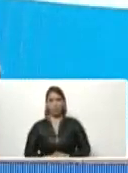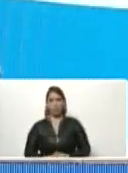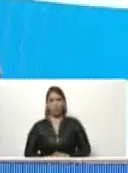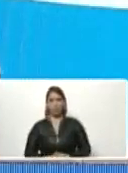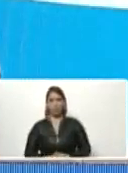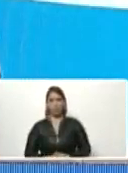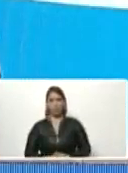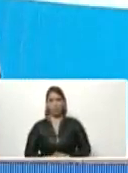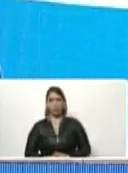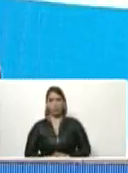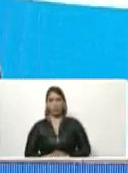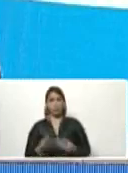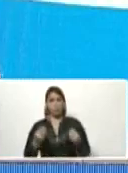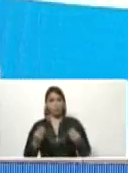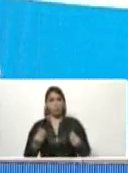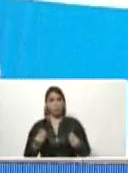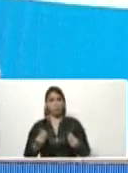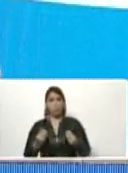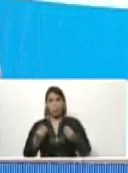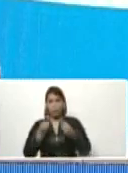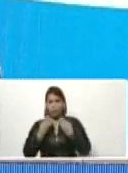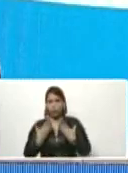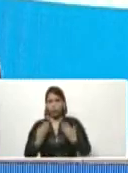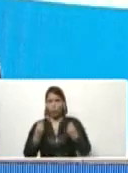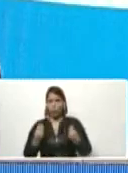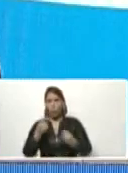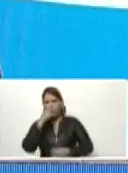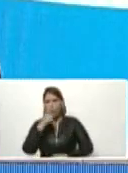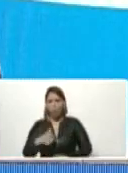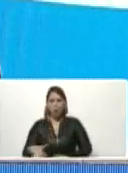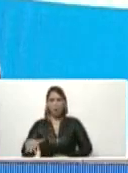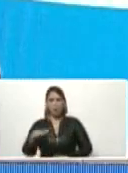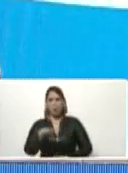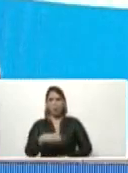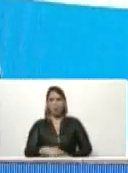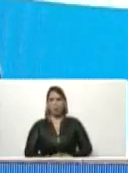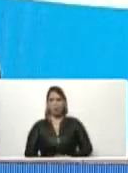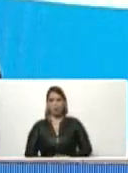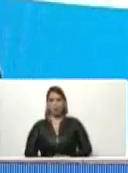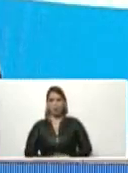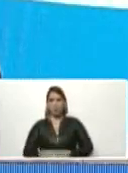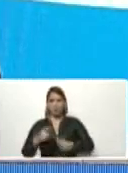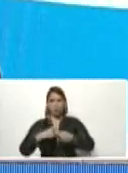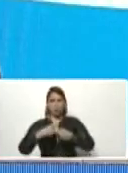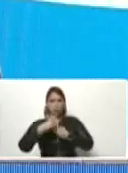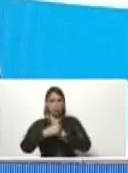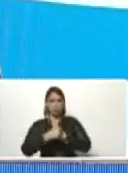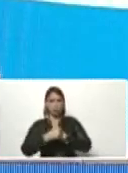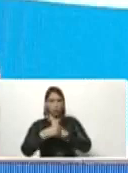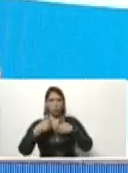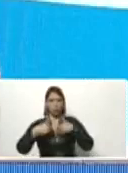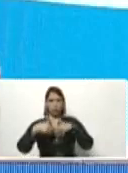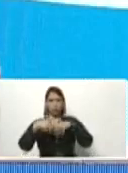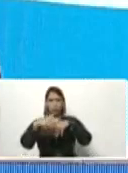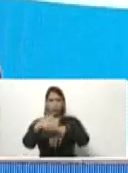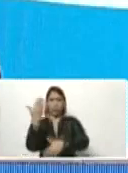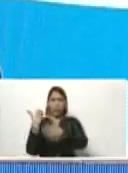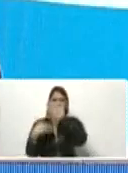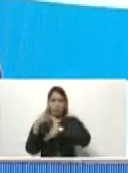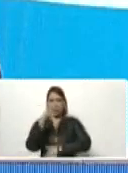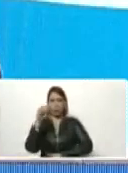Es admirable cómo los pueblos se constituyeron un ejército hace 200 años.